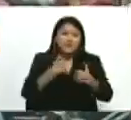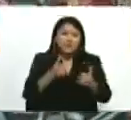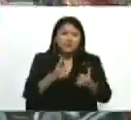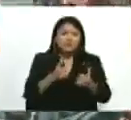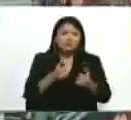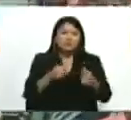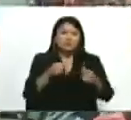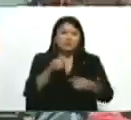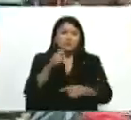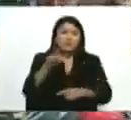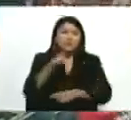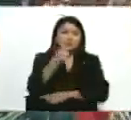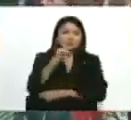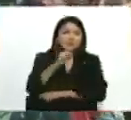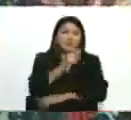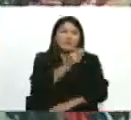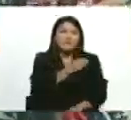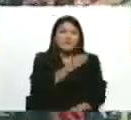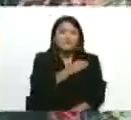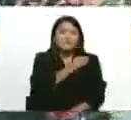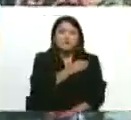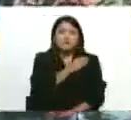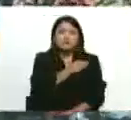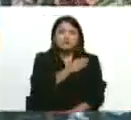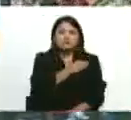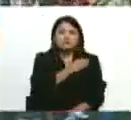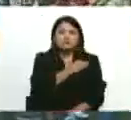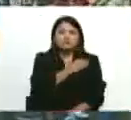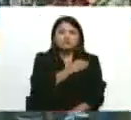y se hace el loco, díganme el nombre, por favor.